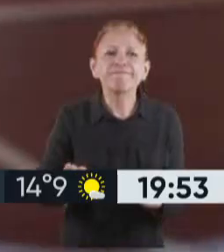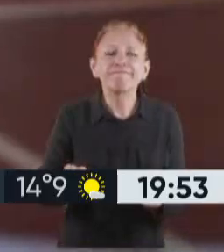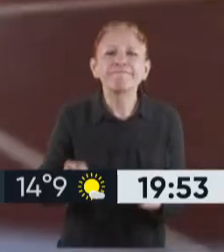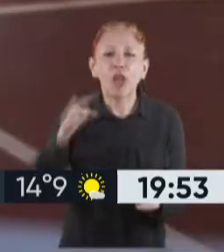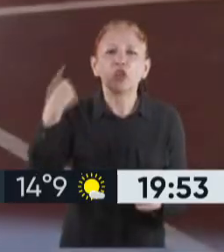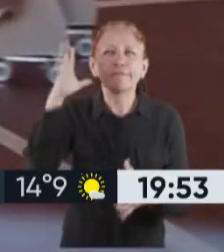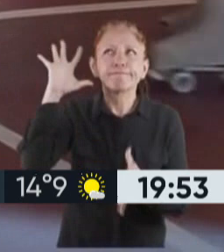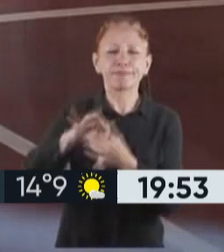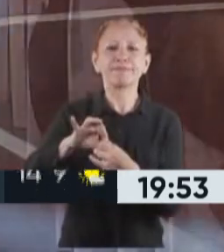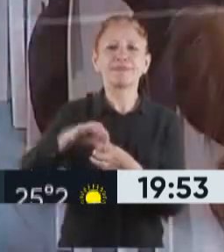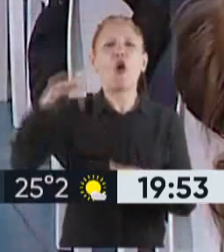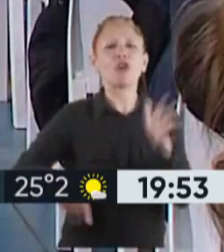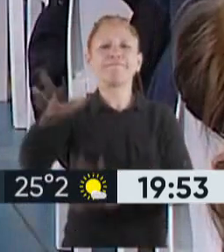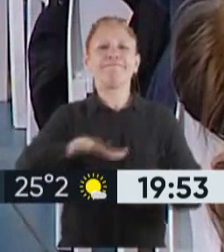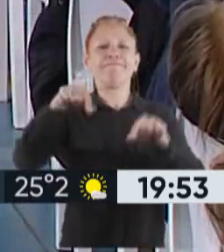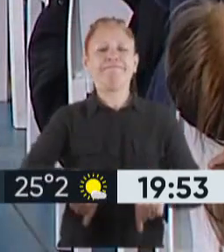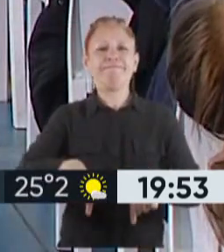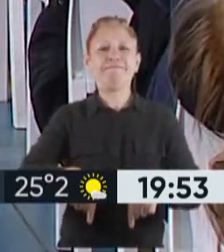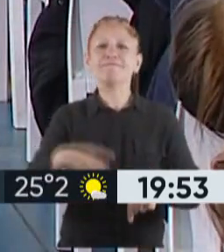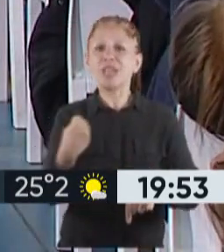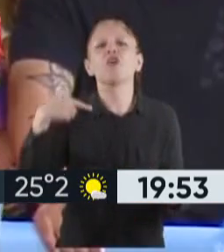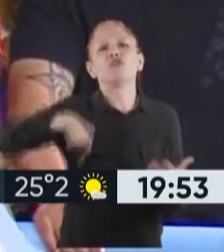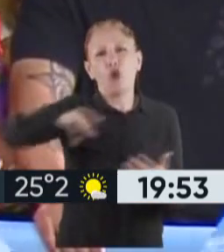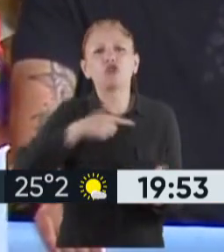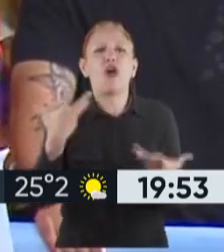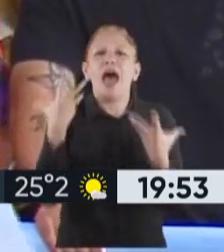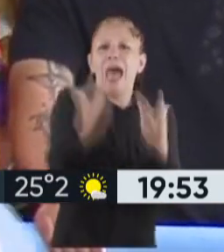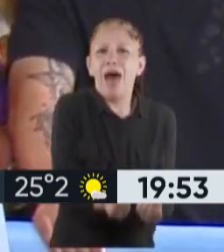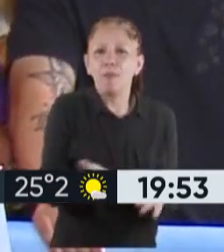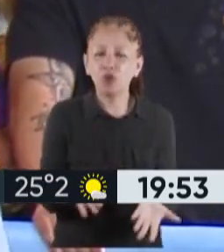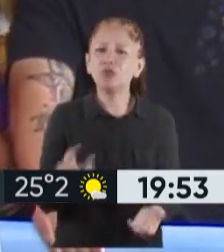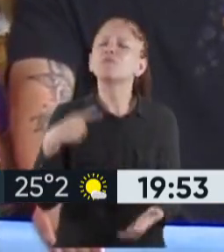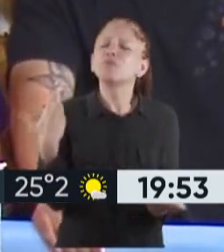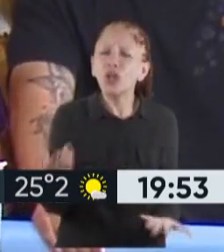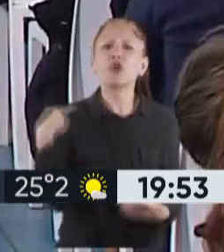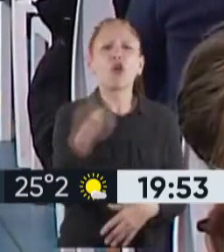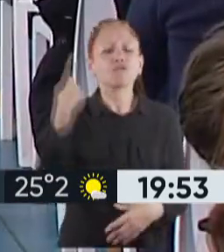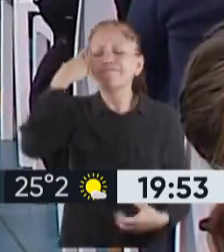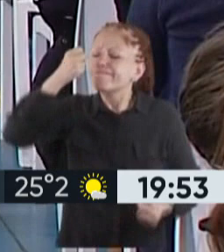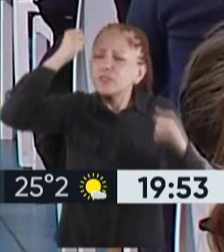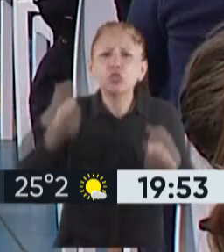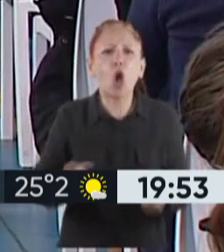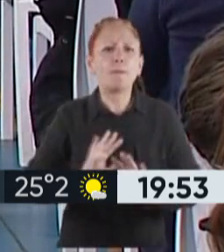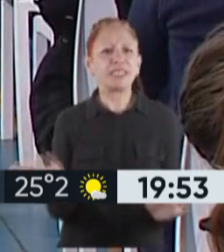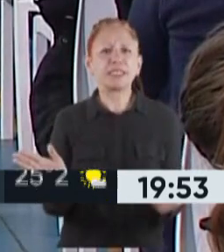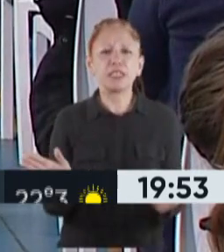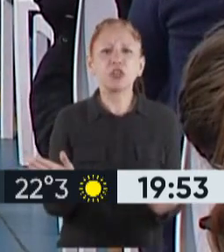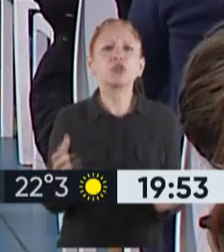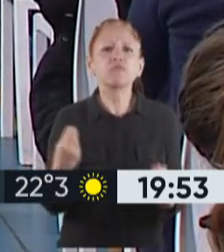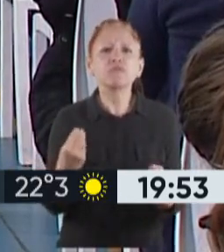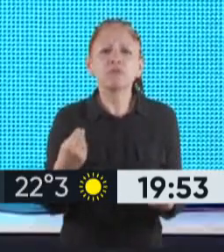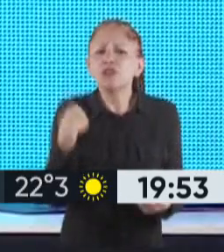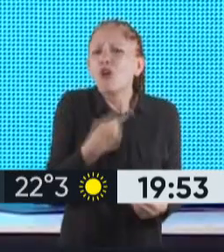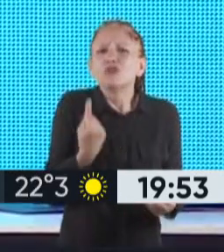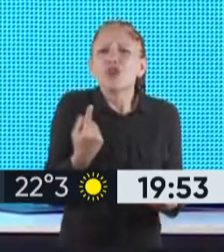haciendo. Estamos preservando los clubes de barrio. Por eso estamos convencidos de que no estamos haciendo nada